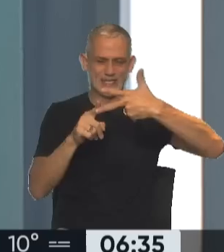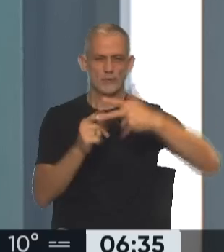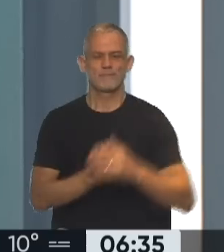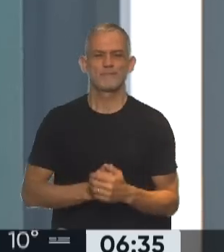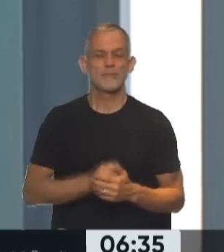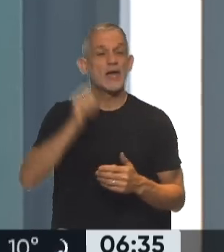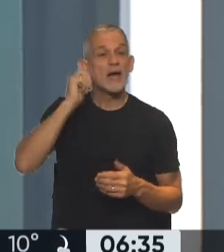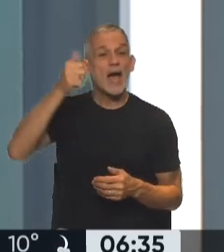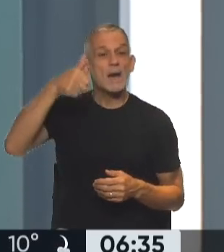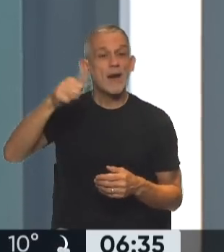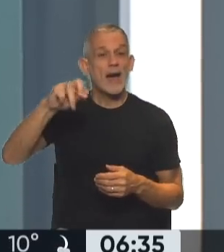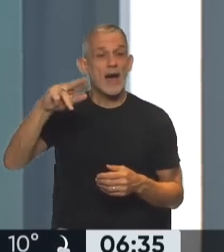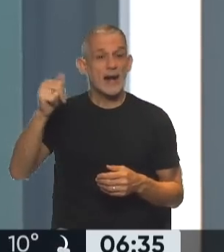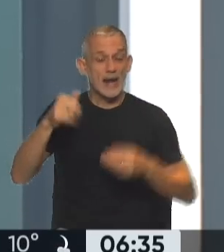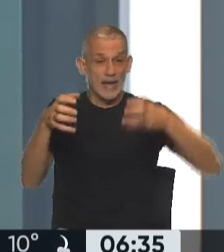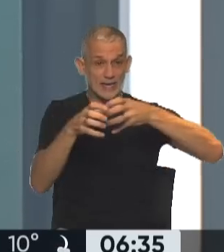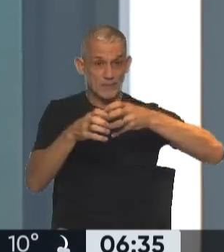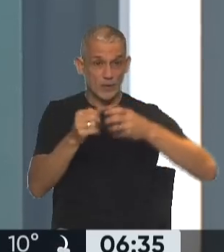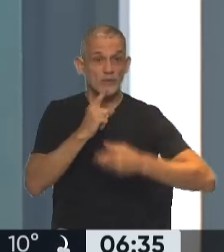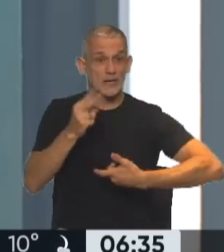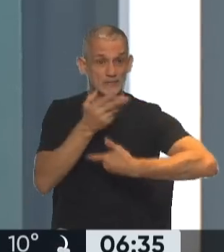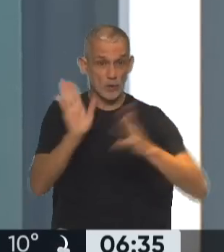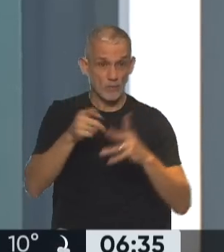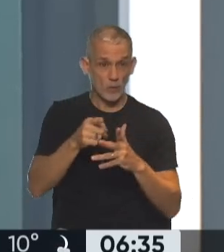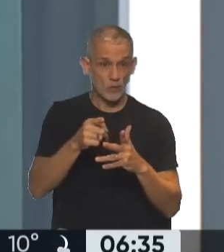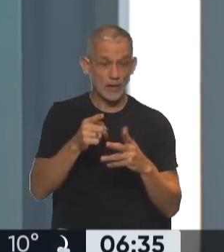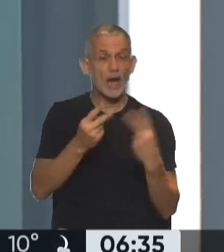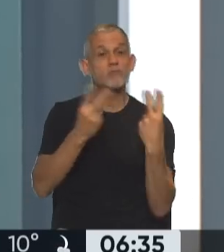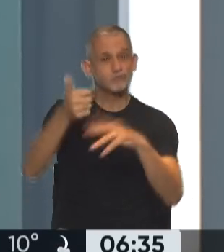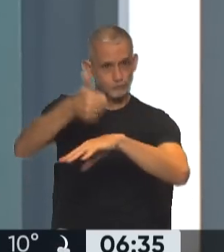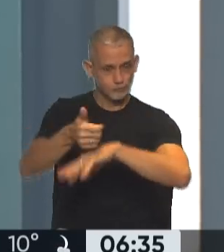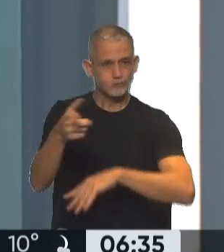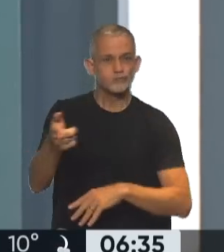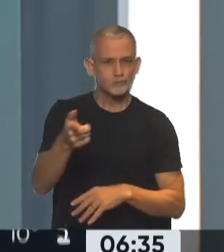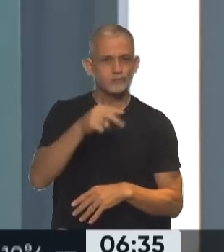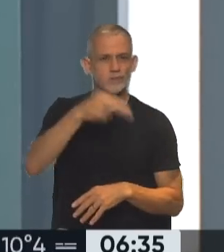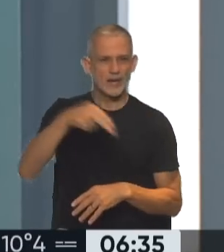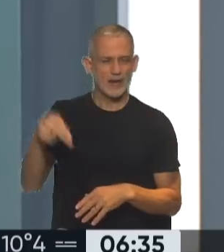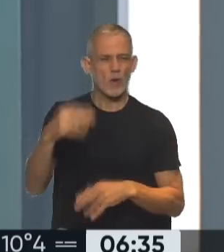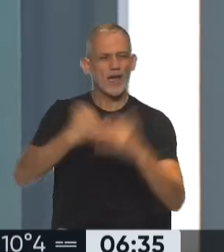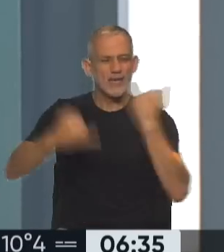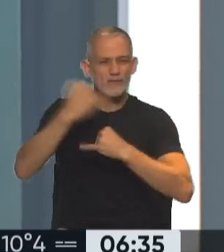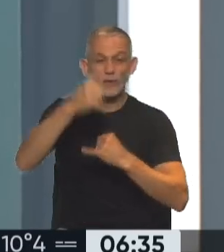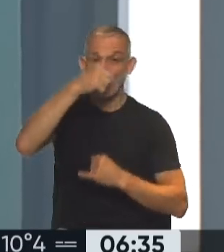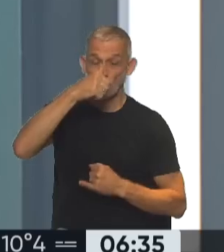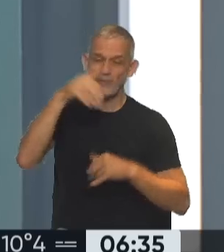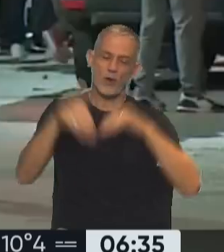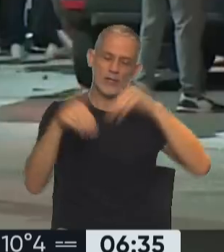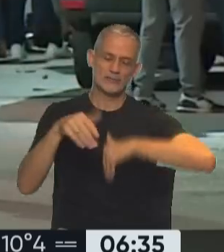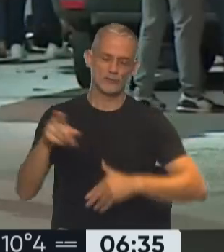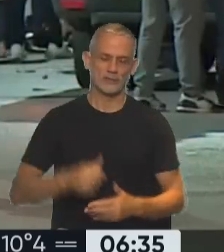Gabriel Gamarra, al frente de un equipo de la televisión pública, se encuentra en el lugar y nos trae este informe de un domingo de